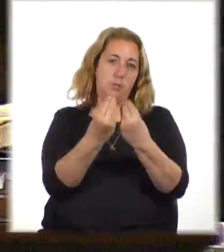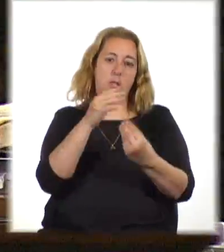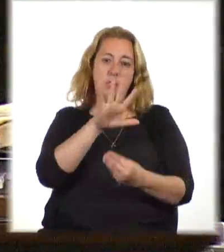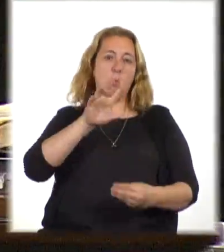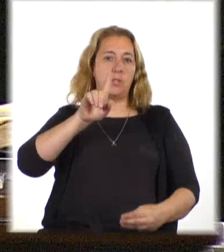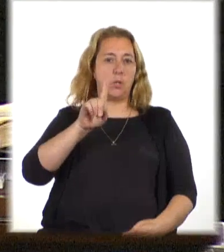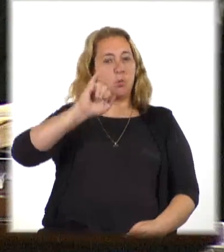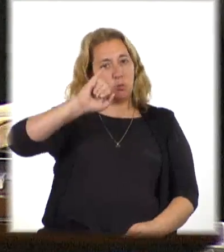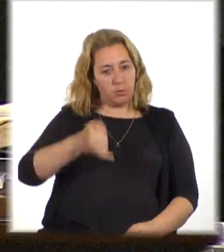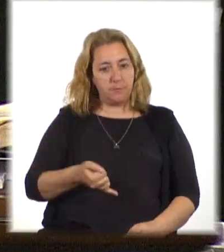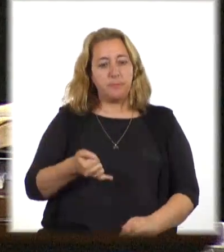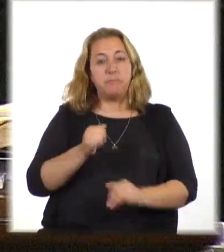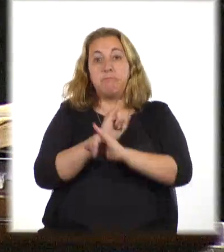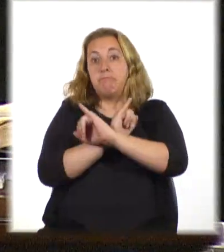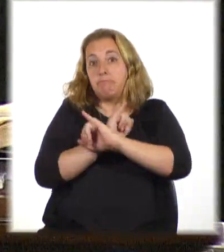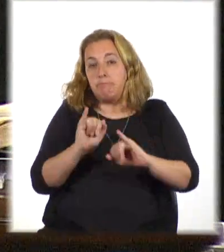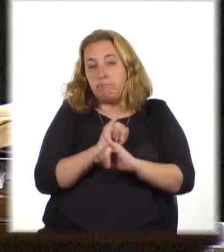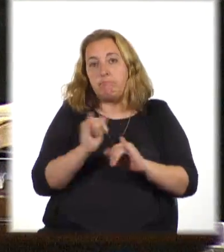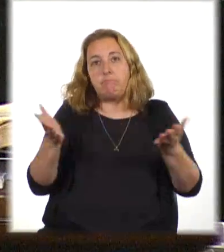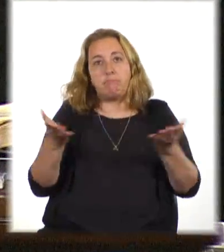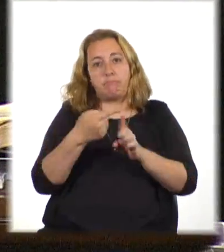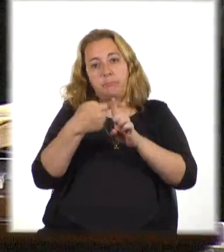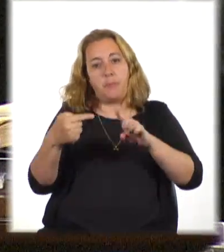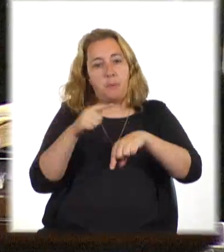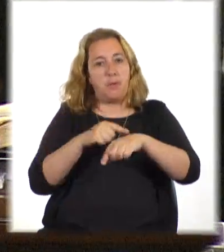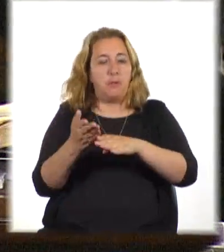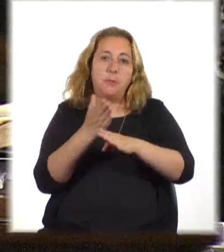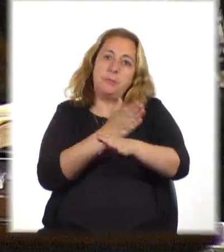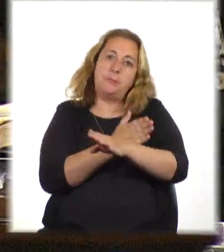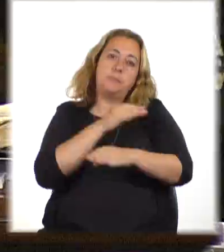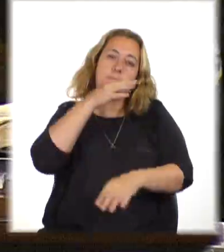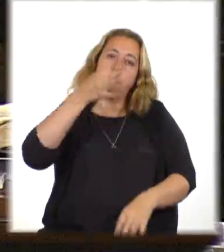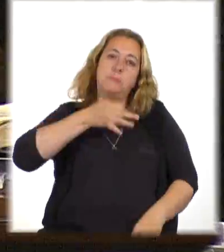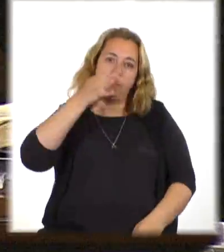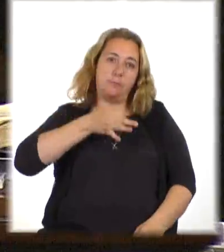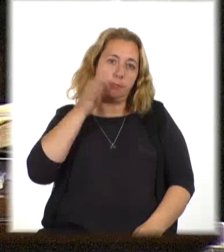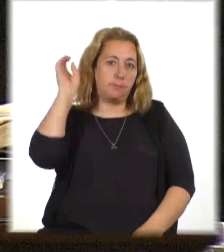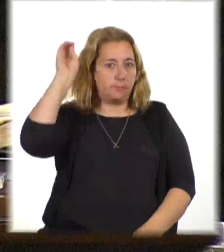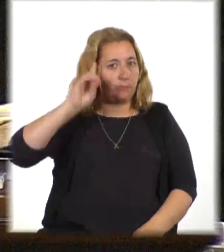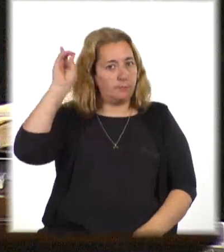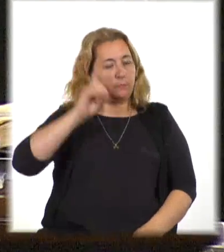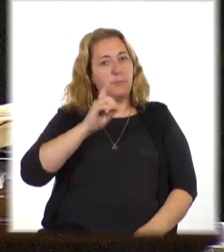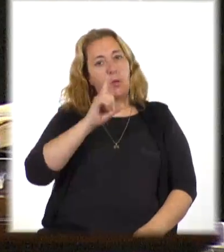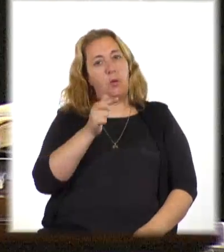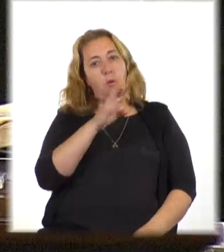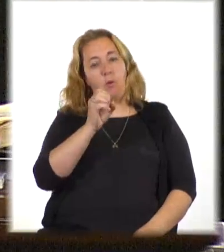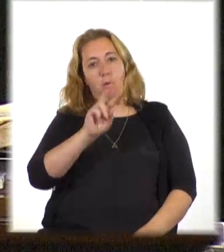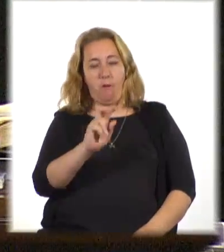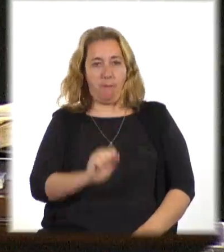activa finalizando con la media hora previa tiene la palabra del señor diputado oscar groba